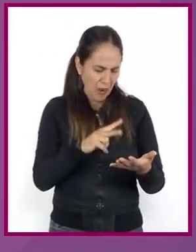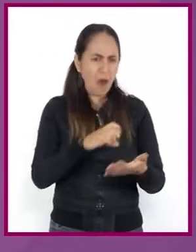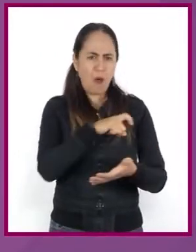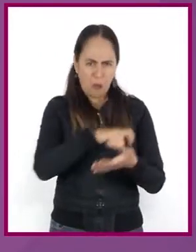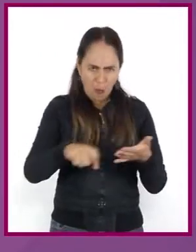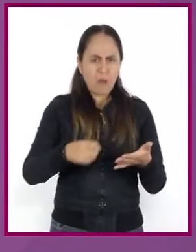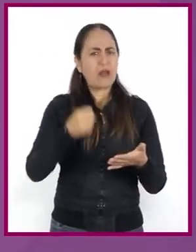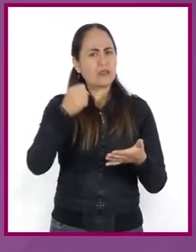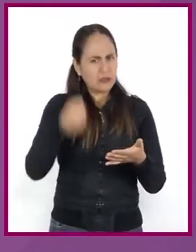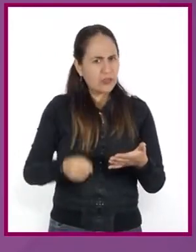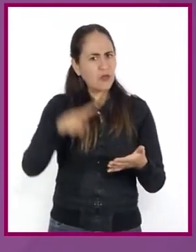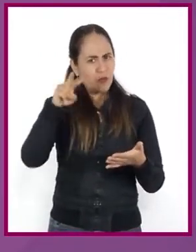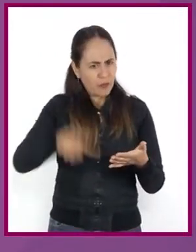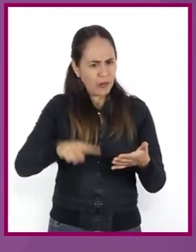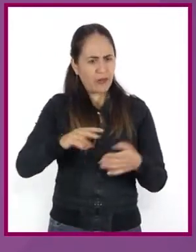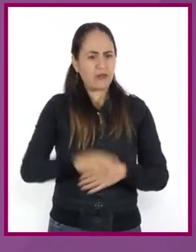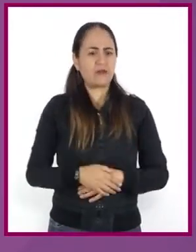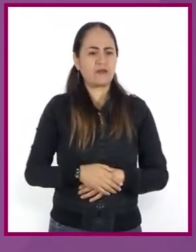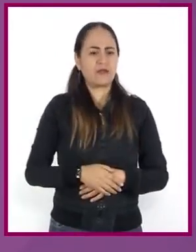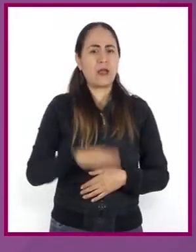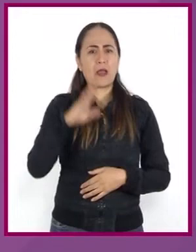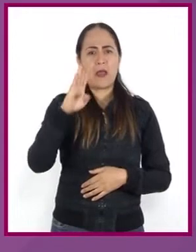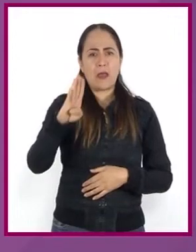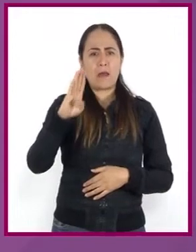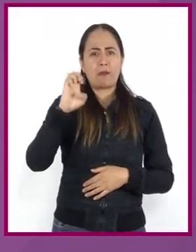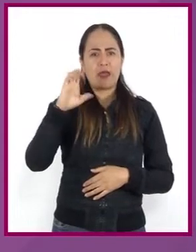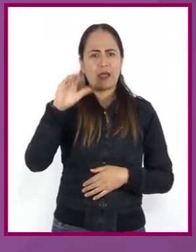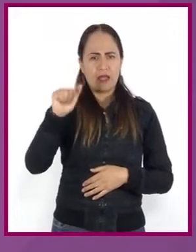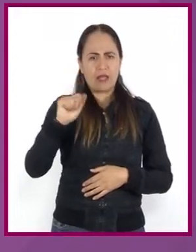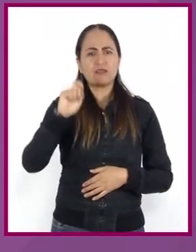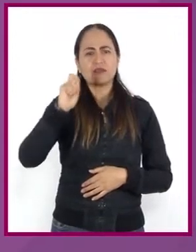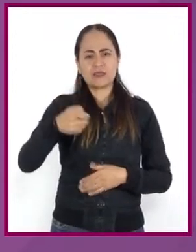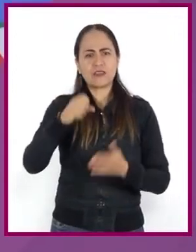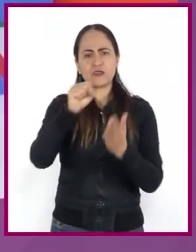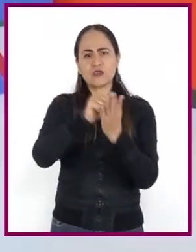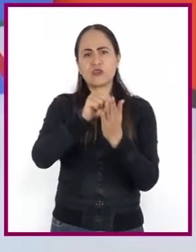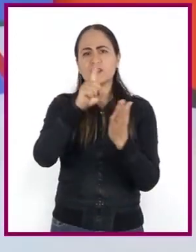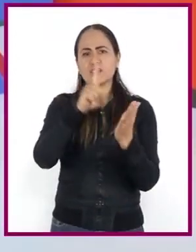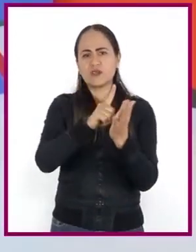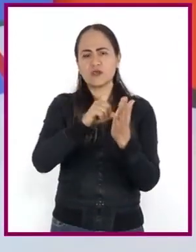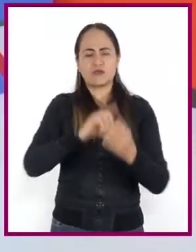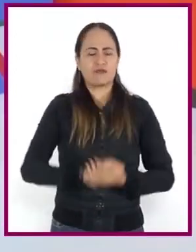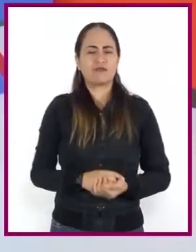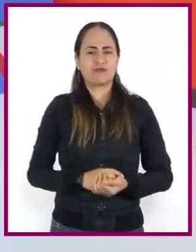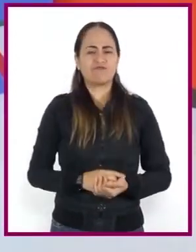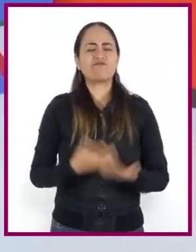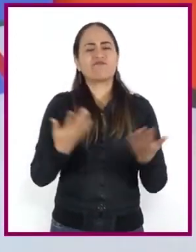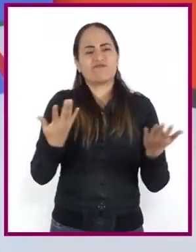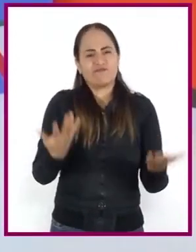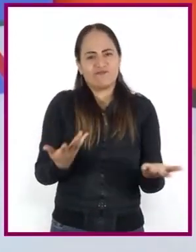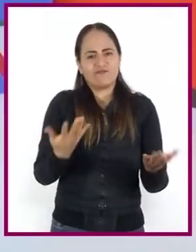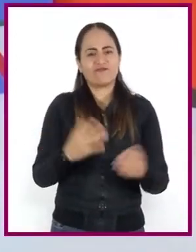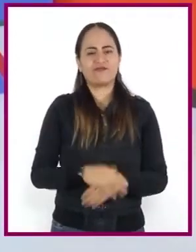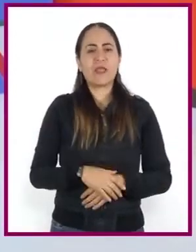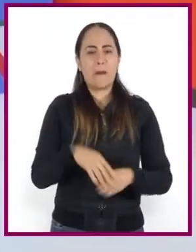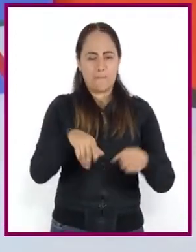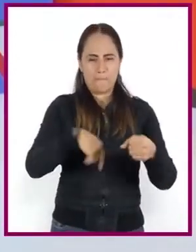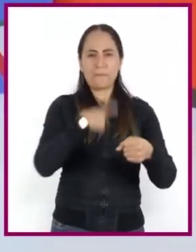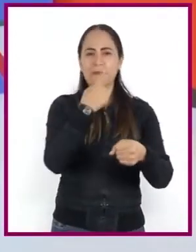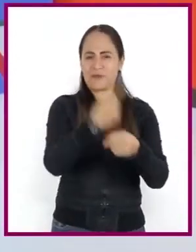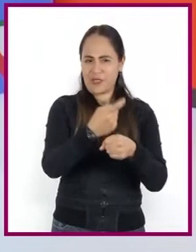el trámite de beca se obtendrá una solicitud. Entonces, profesora, empecemos por lo